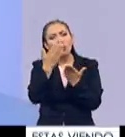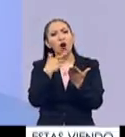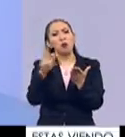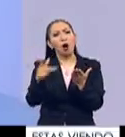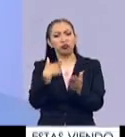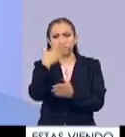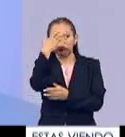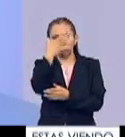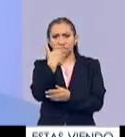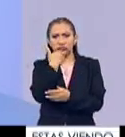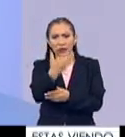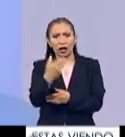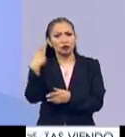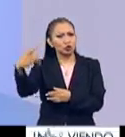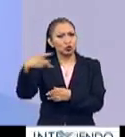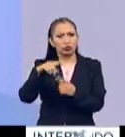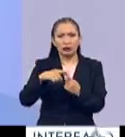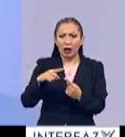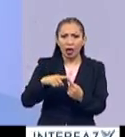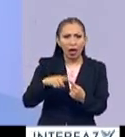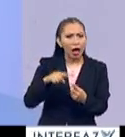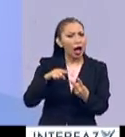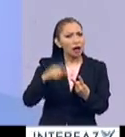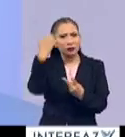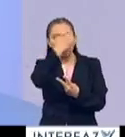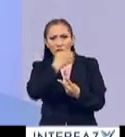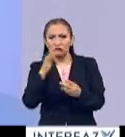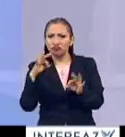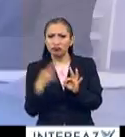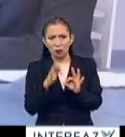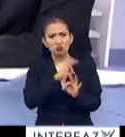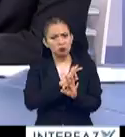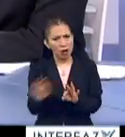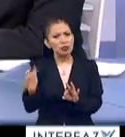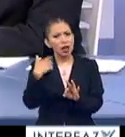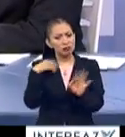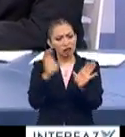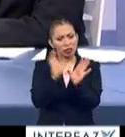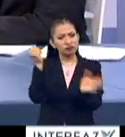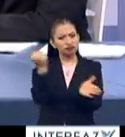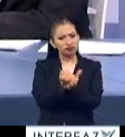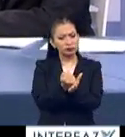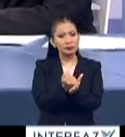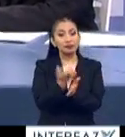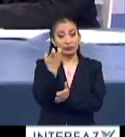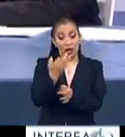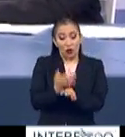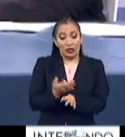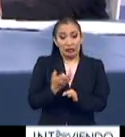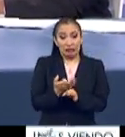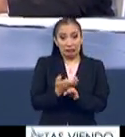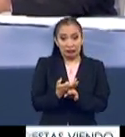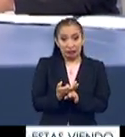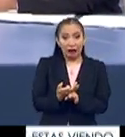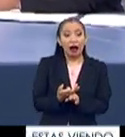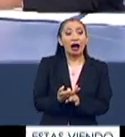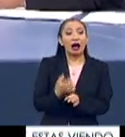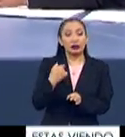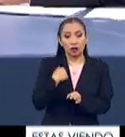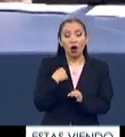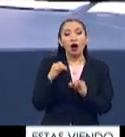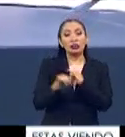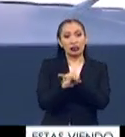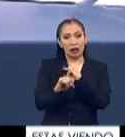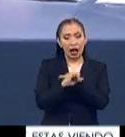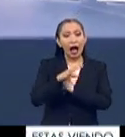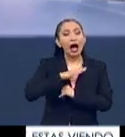manera formal y hace las tareas y las evaluaciones, pues puede tener un certificado. Claro. Y en este momento está en línea